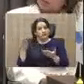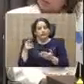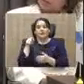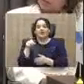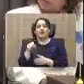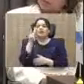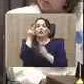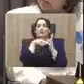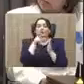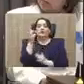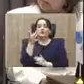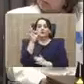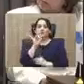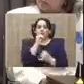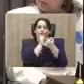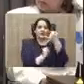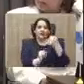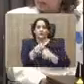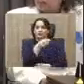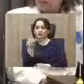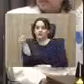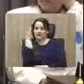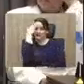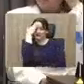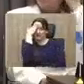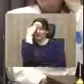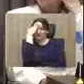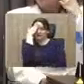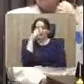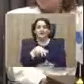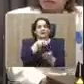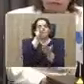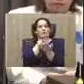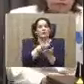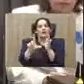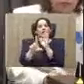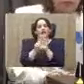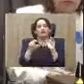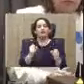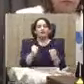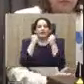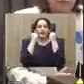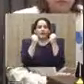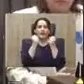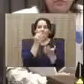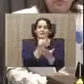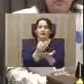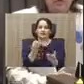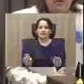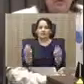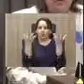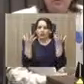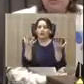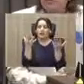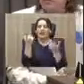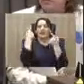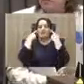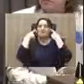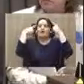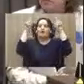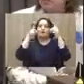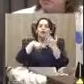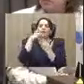como todos ustedes saben, se aprueba la Ley de Fortalecimiento de las Finanzas Públicas, el famoso plan fiscal, que establecía en